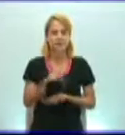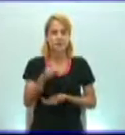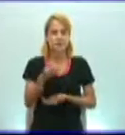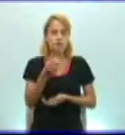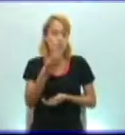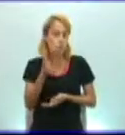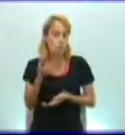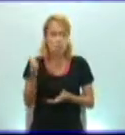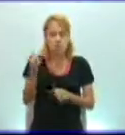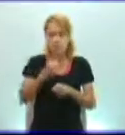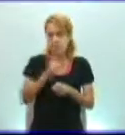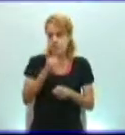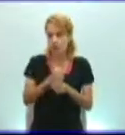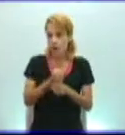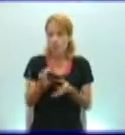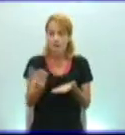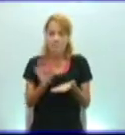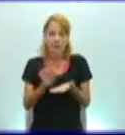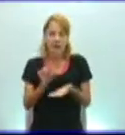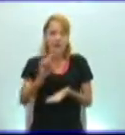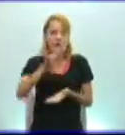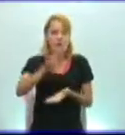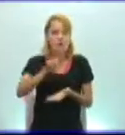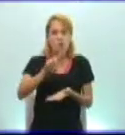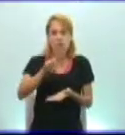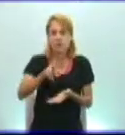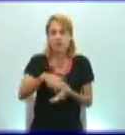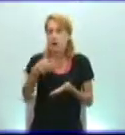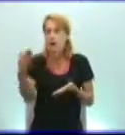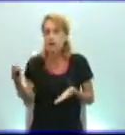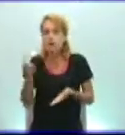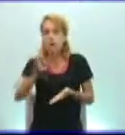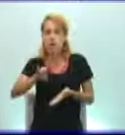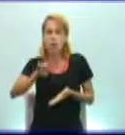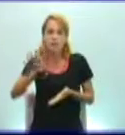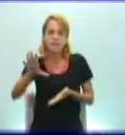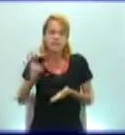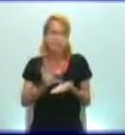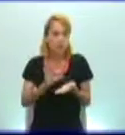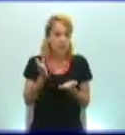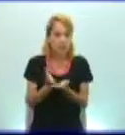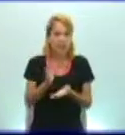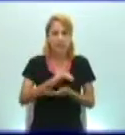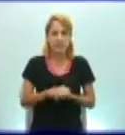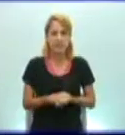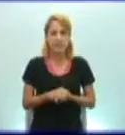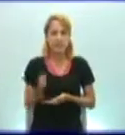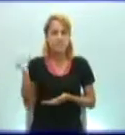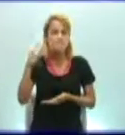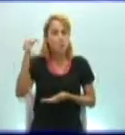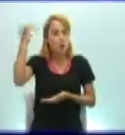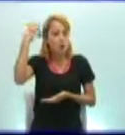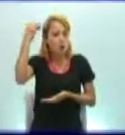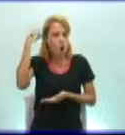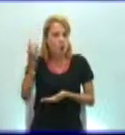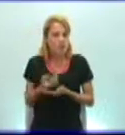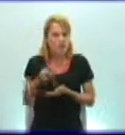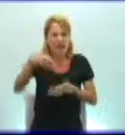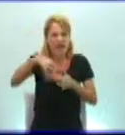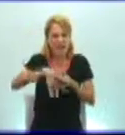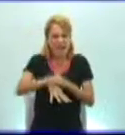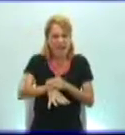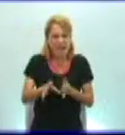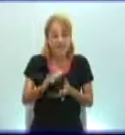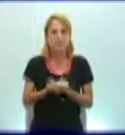trabajar en la página 92 a la 95 de su libro de texto. Vamos a conocer a la raíz, cómo